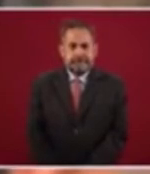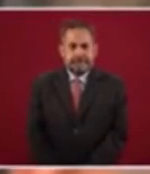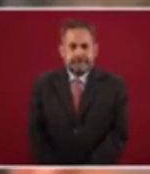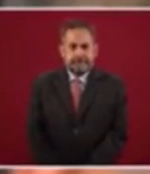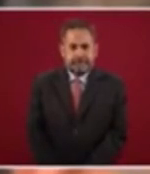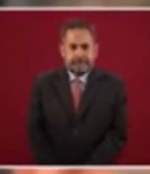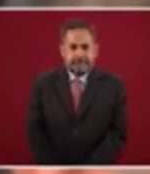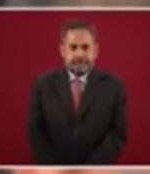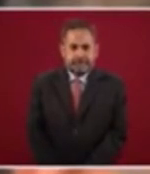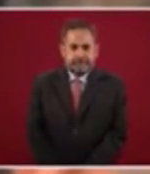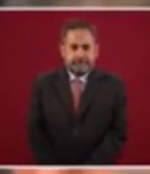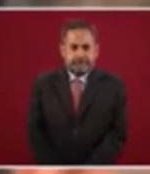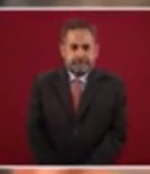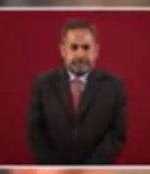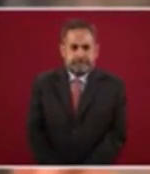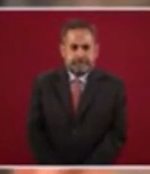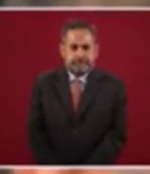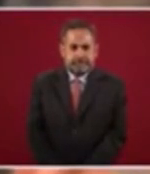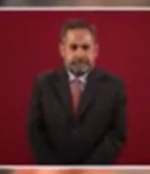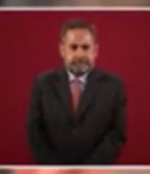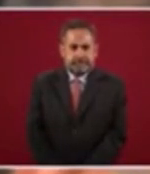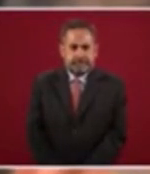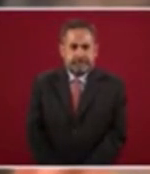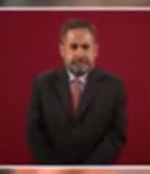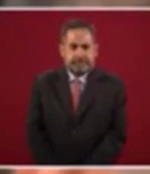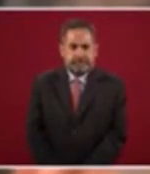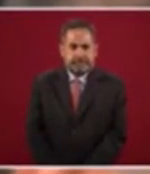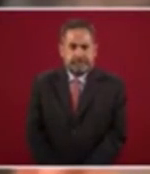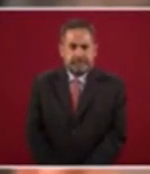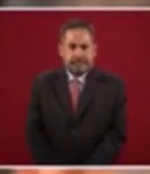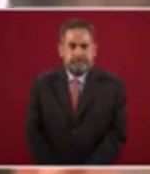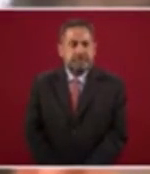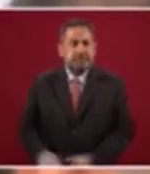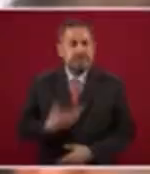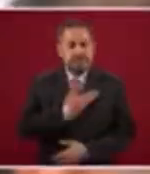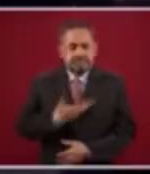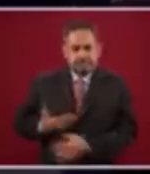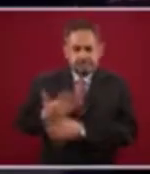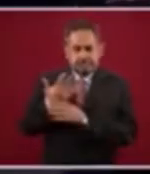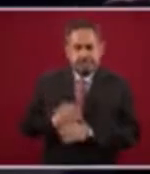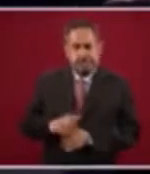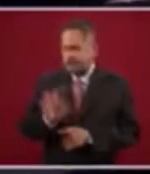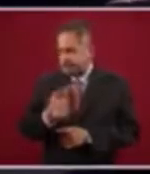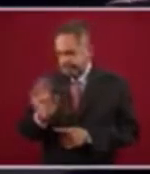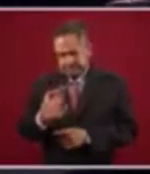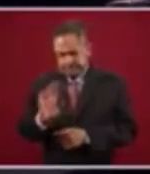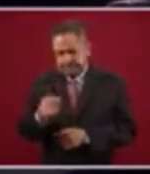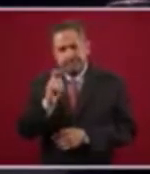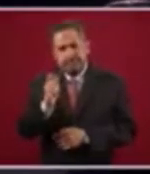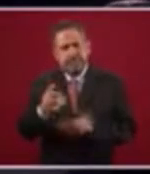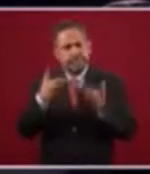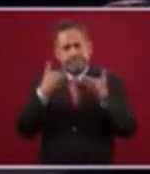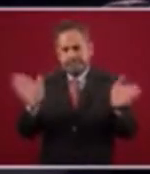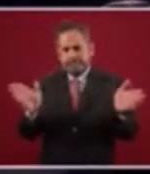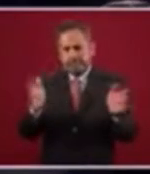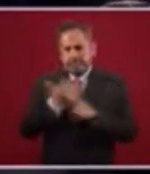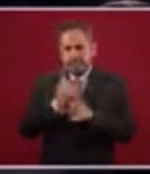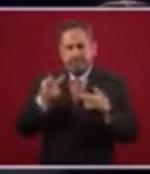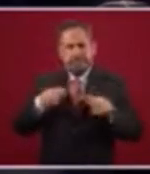del canal del canal de la no República. Yo es público y o